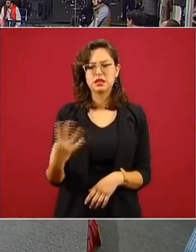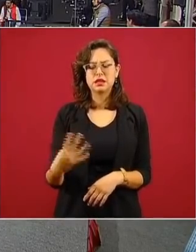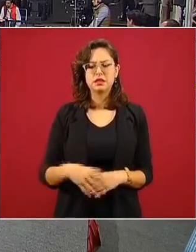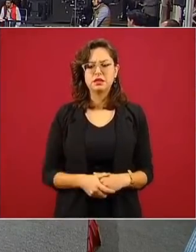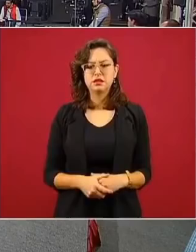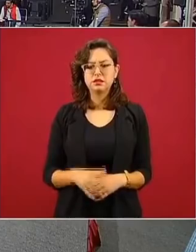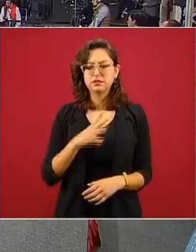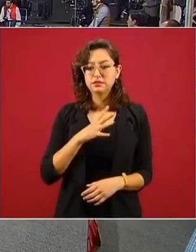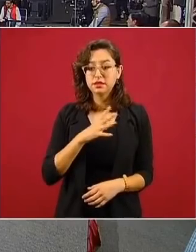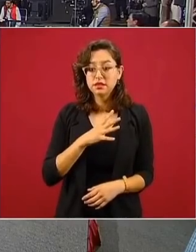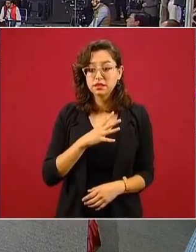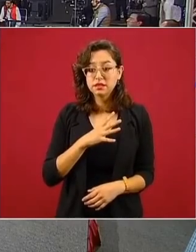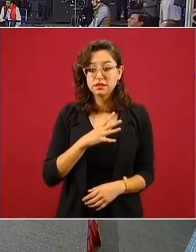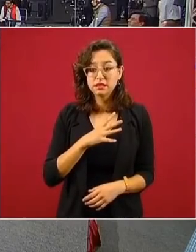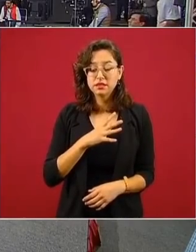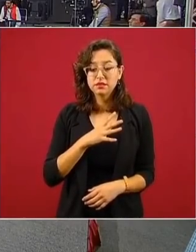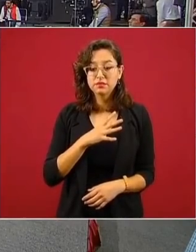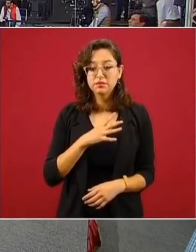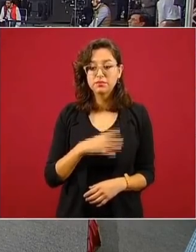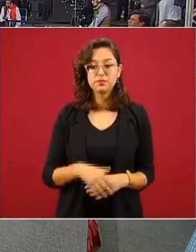¿Sí está?